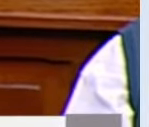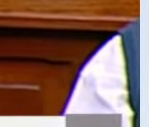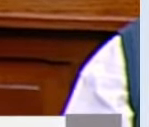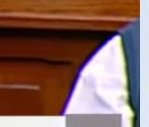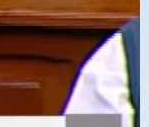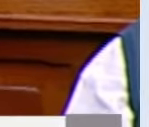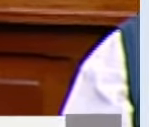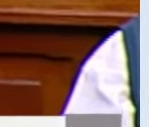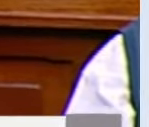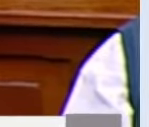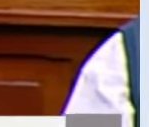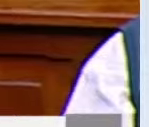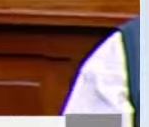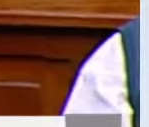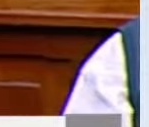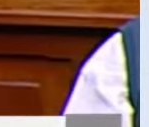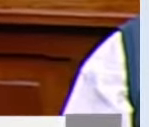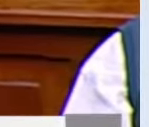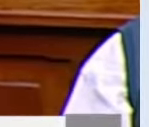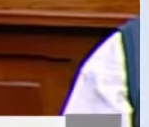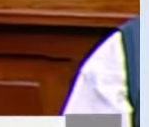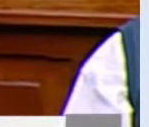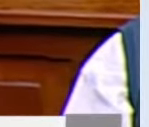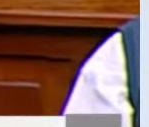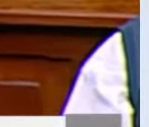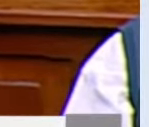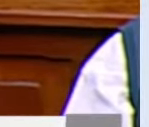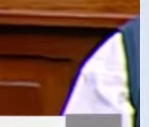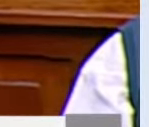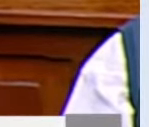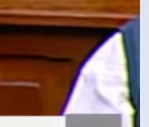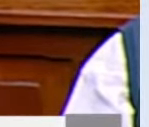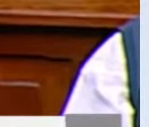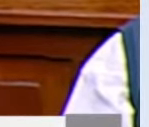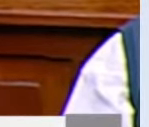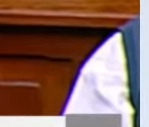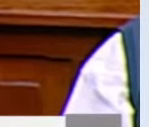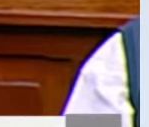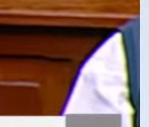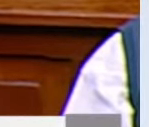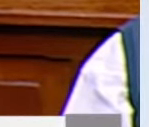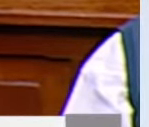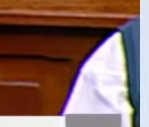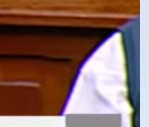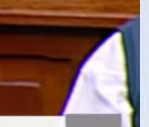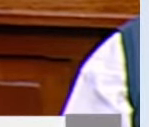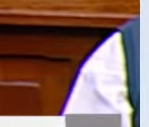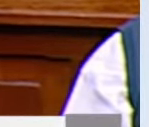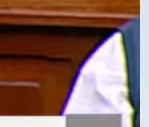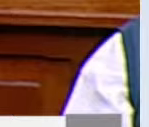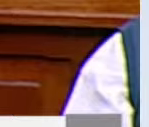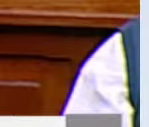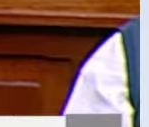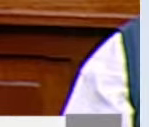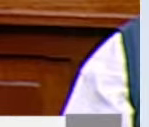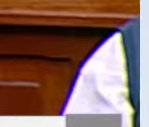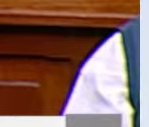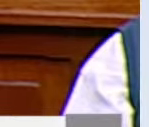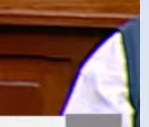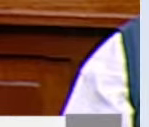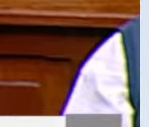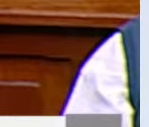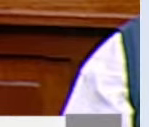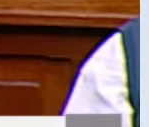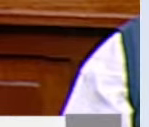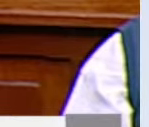sicariato, tenemos una salud precaria y ni qué decir del sector educativo. Los maestros del país, una